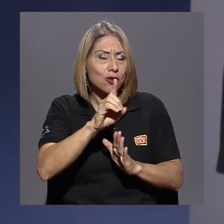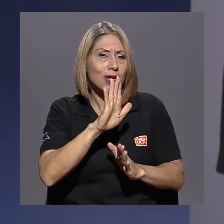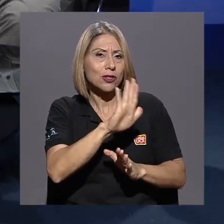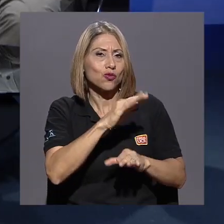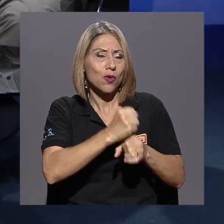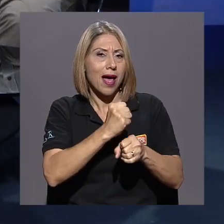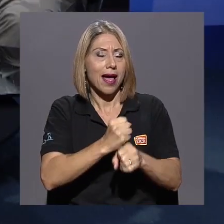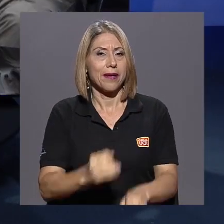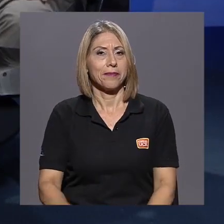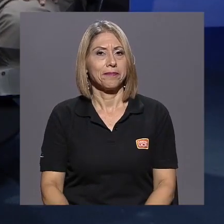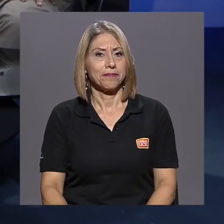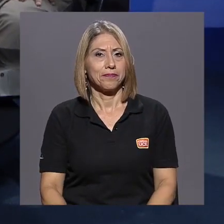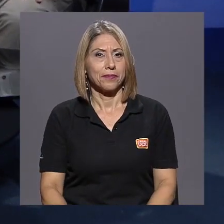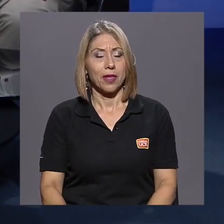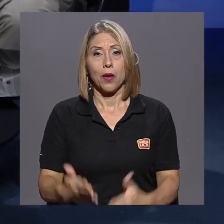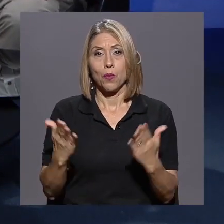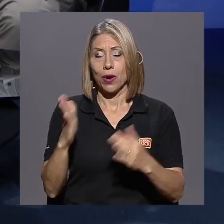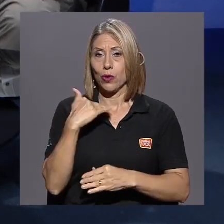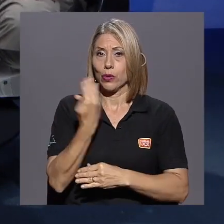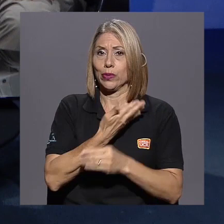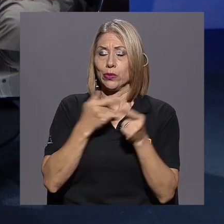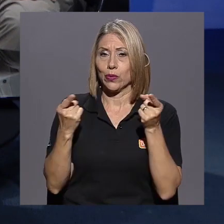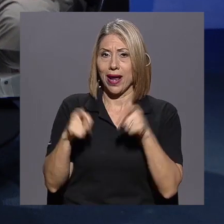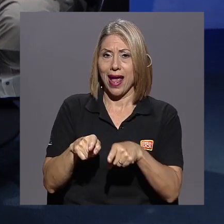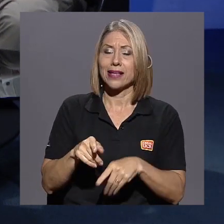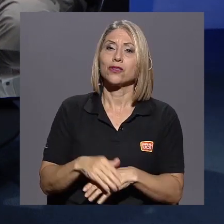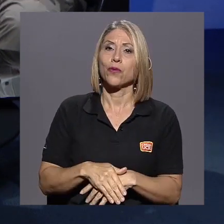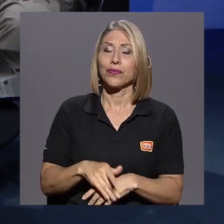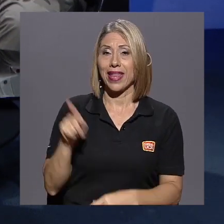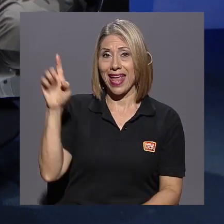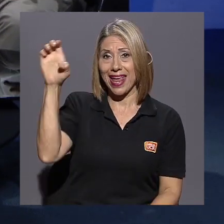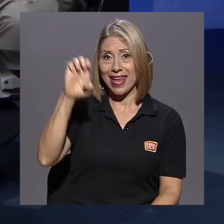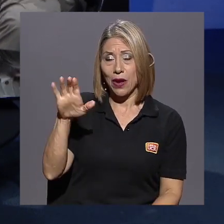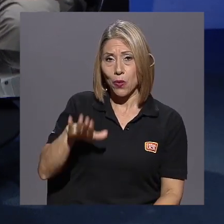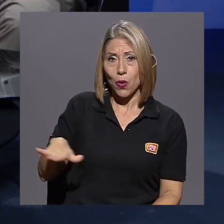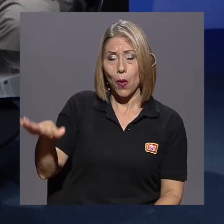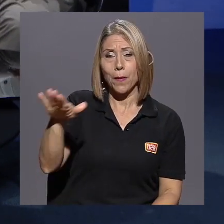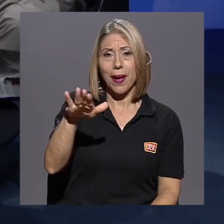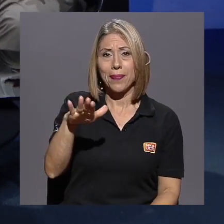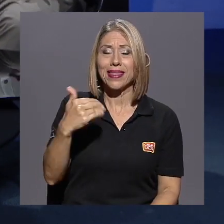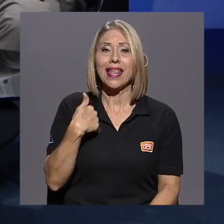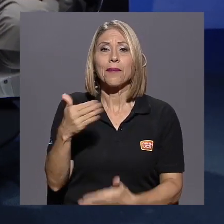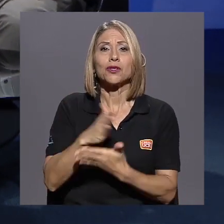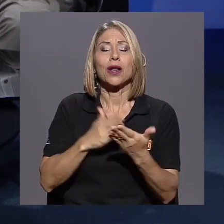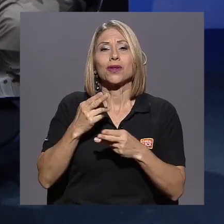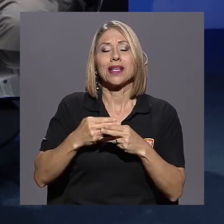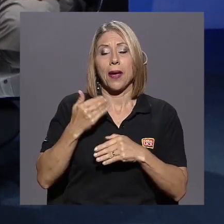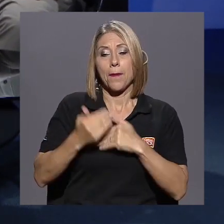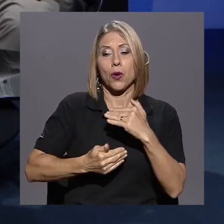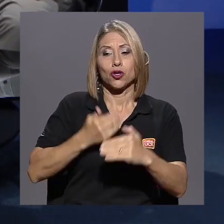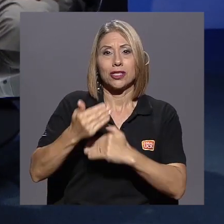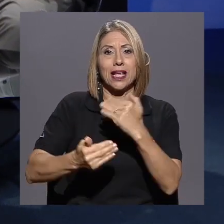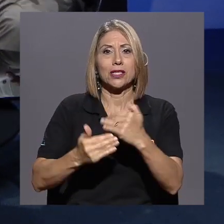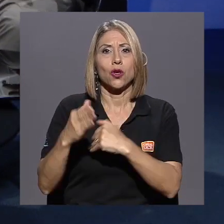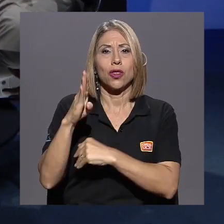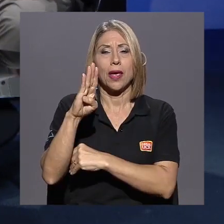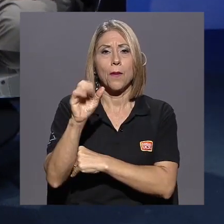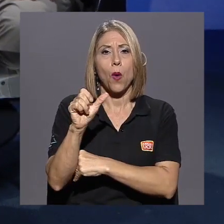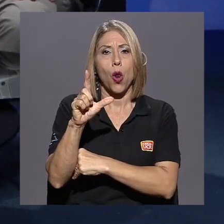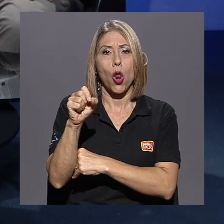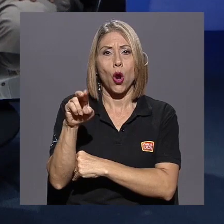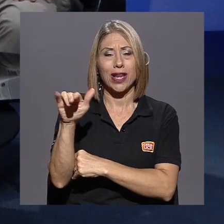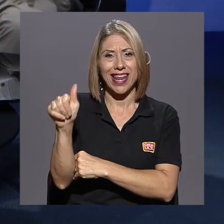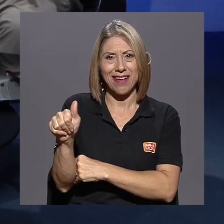su actividad bueno en nuestro caso en europa vivimos algo que se llama el proceso de bolonia las reformas de bolonia